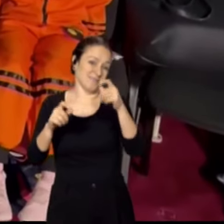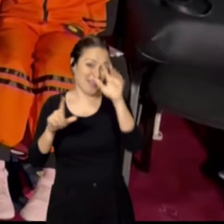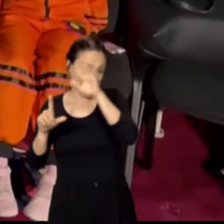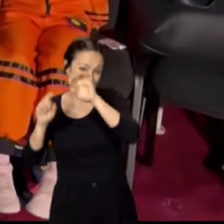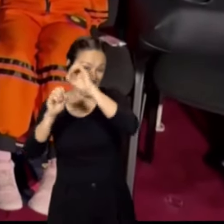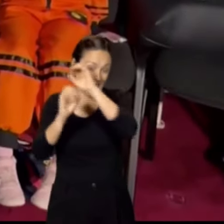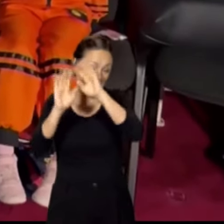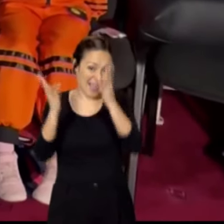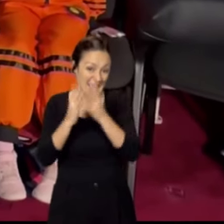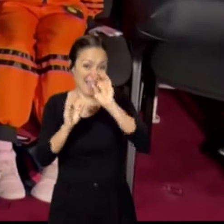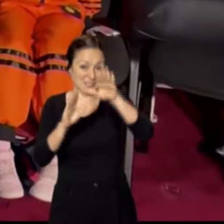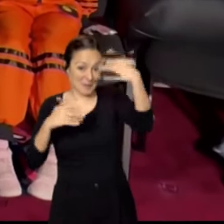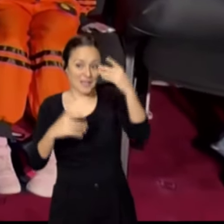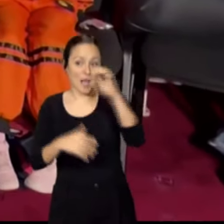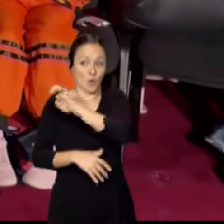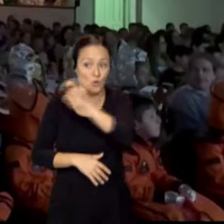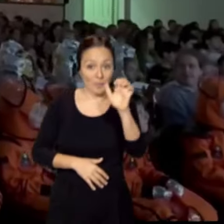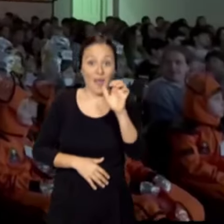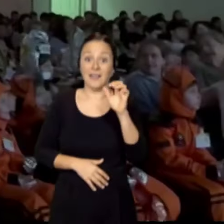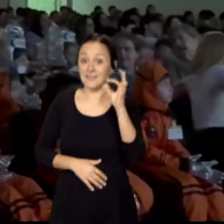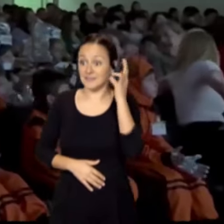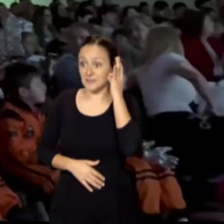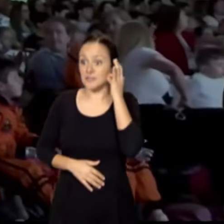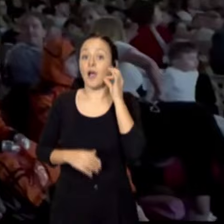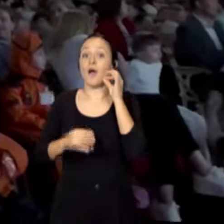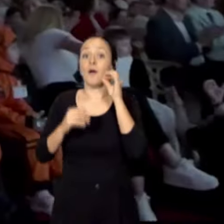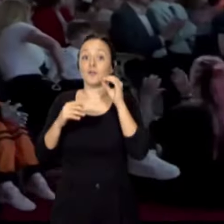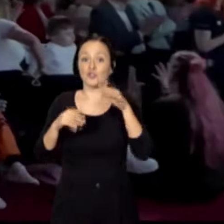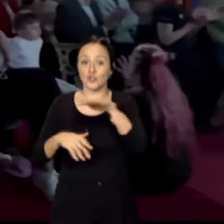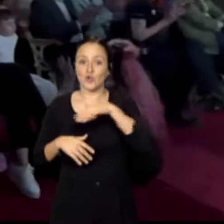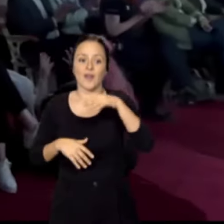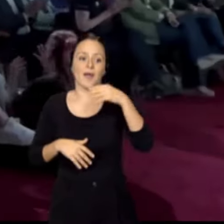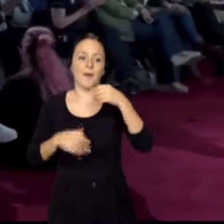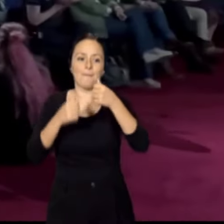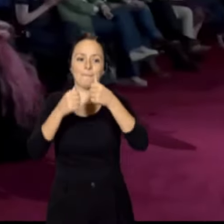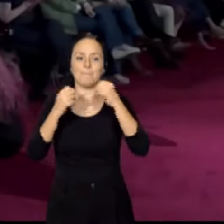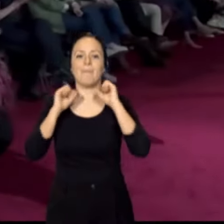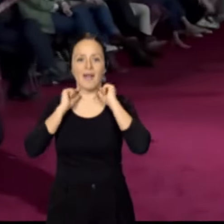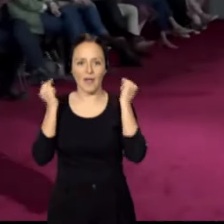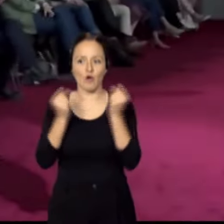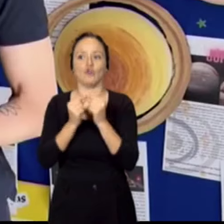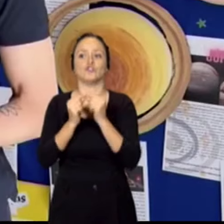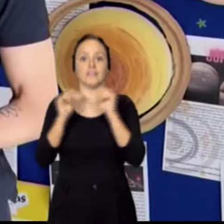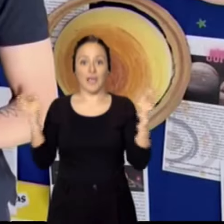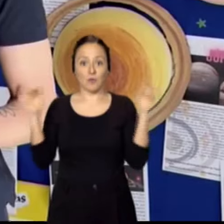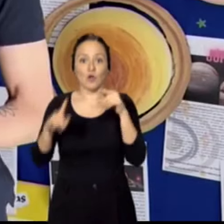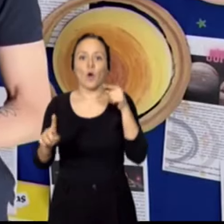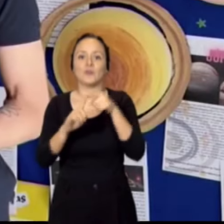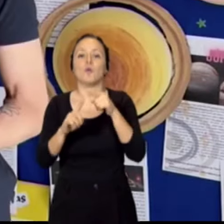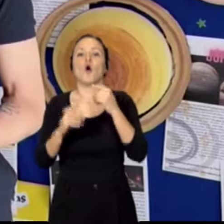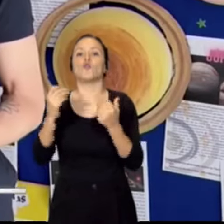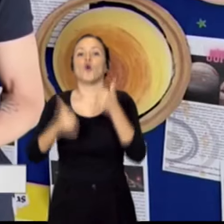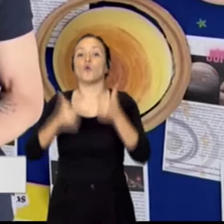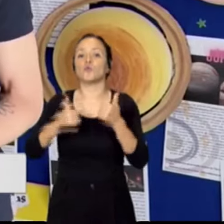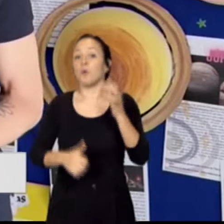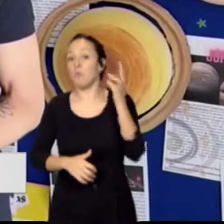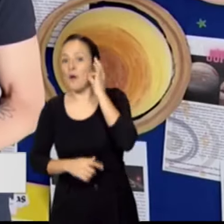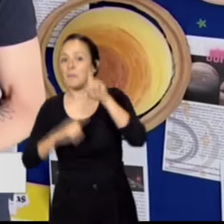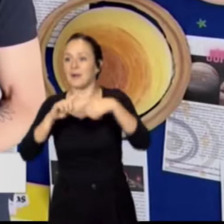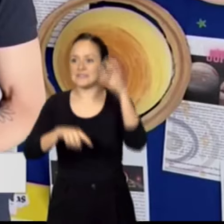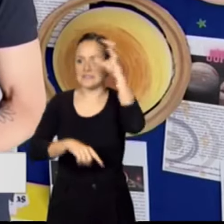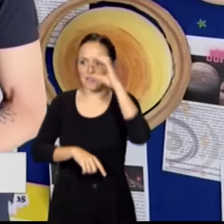García mantuvo un encuentro con más de 600 escolares de badajo dentro del concurso mujer y ciencia para convencer realmente a las niñas y a los